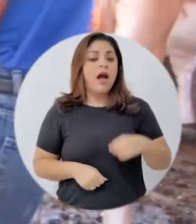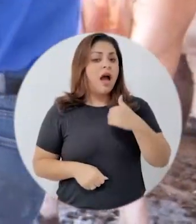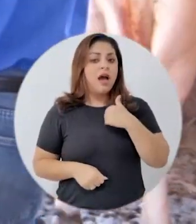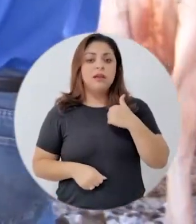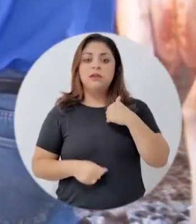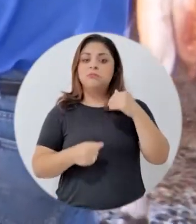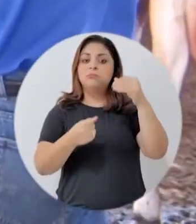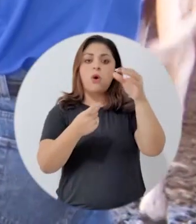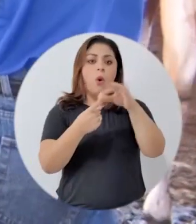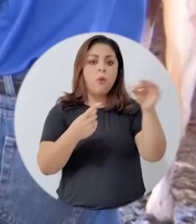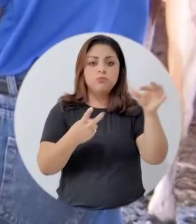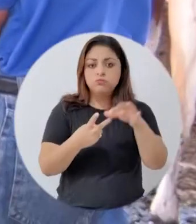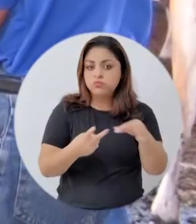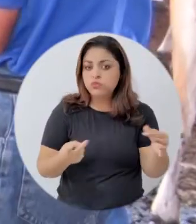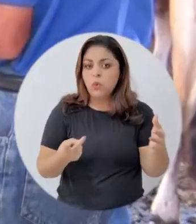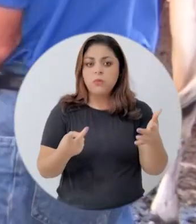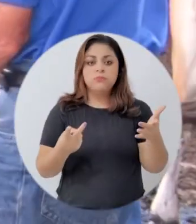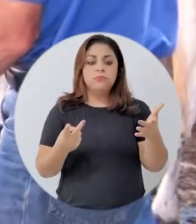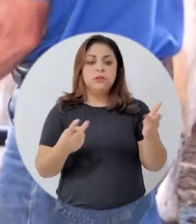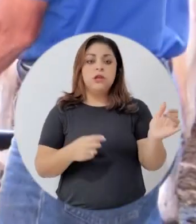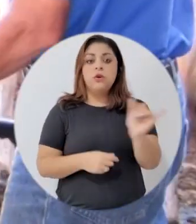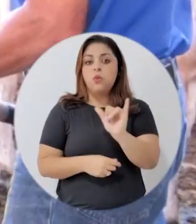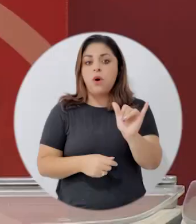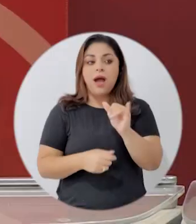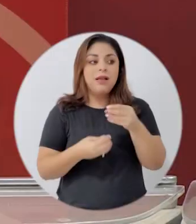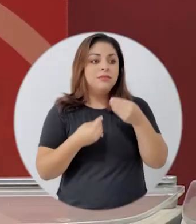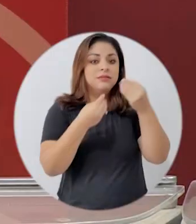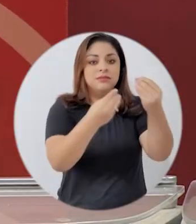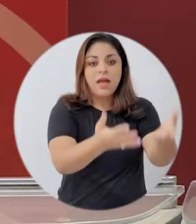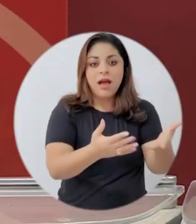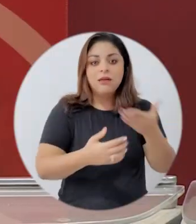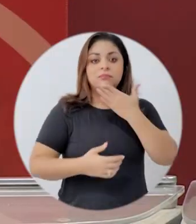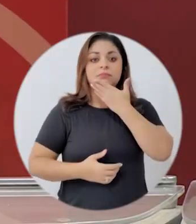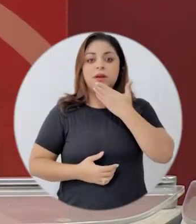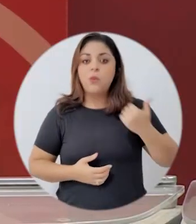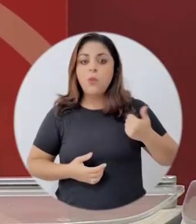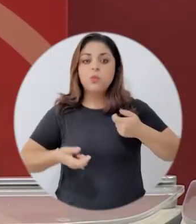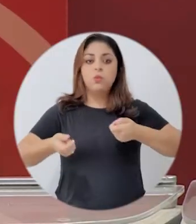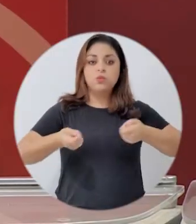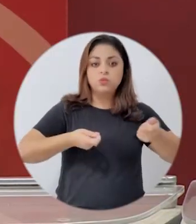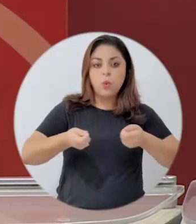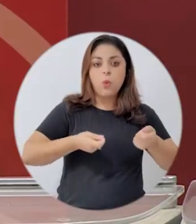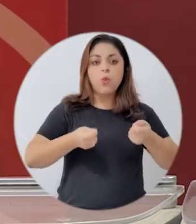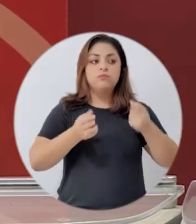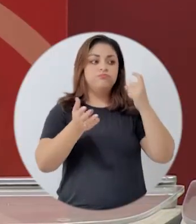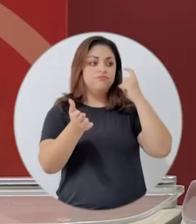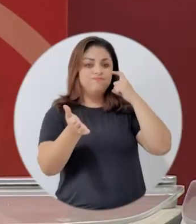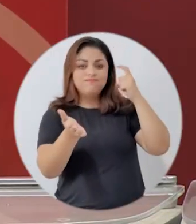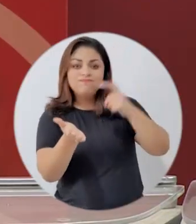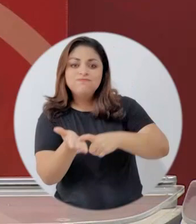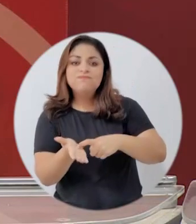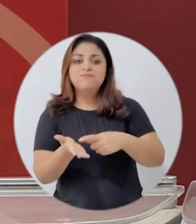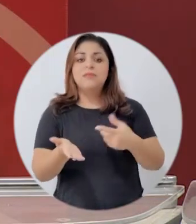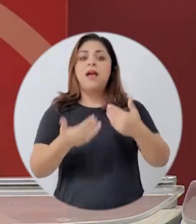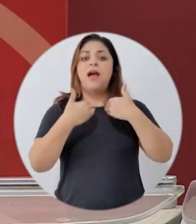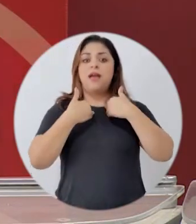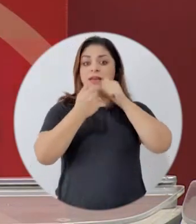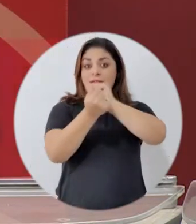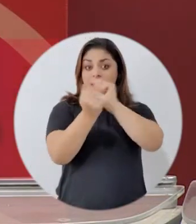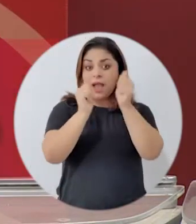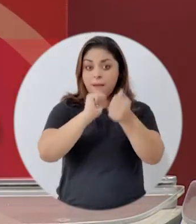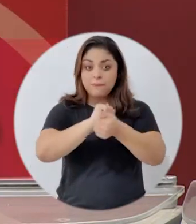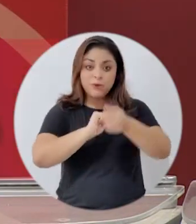opción, como decía el compañero Manuel, a que le dé mejores controles, le dé mejores reconocimientos, las personas hagan un cambio